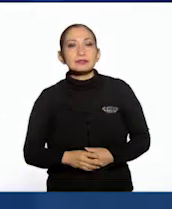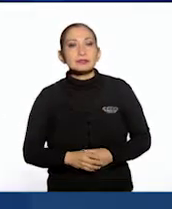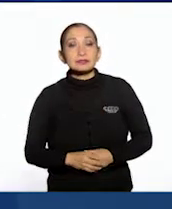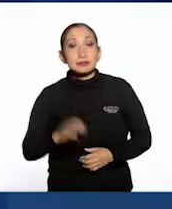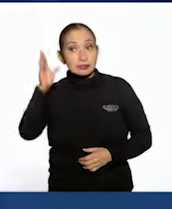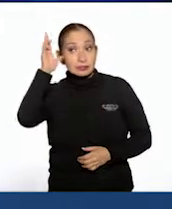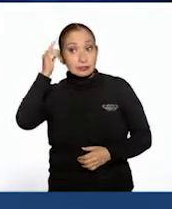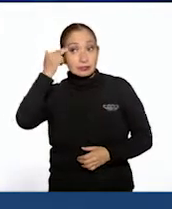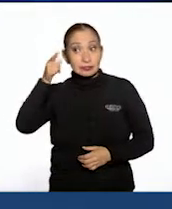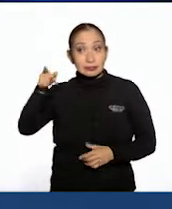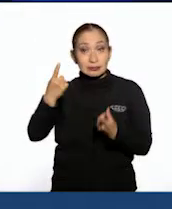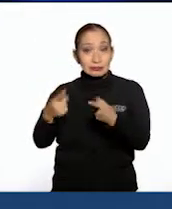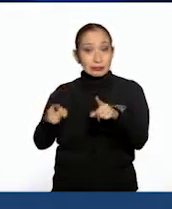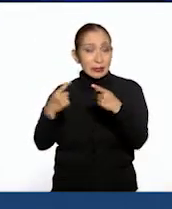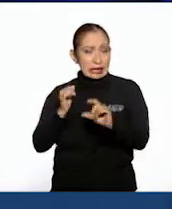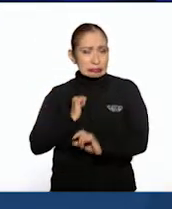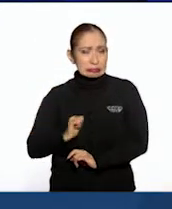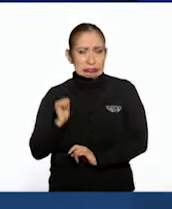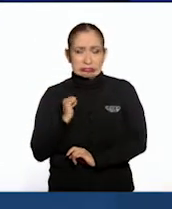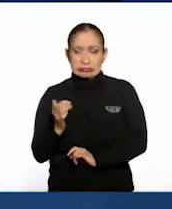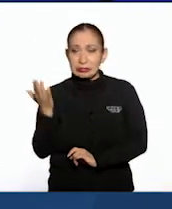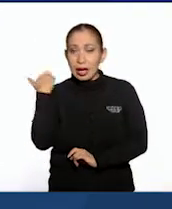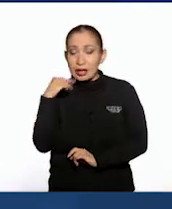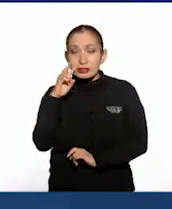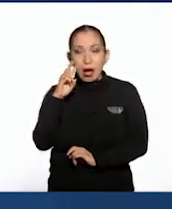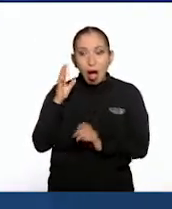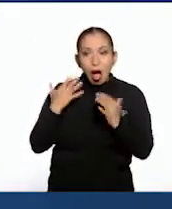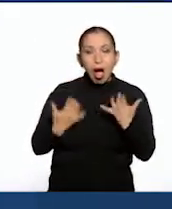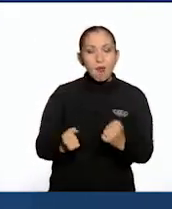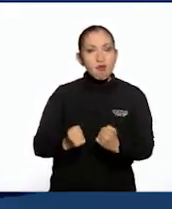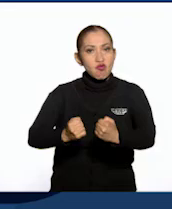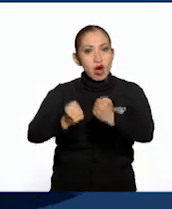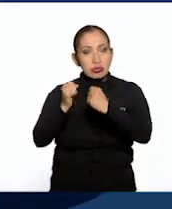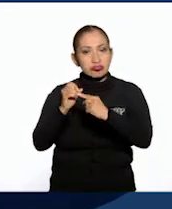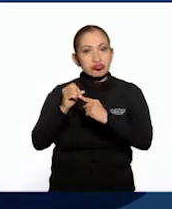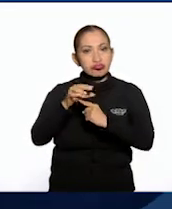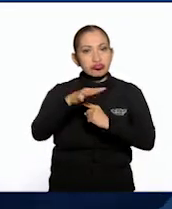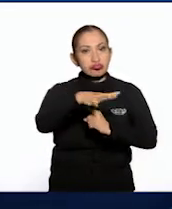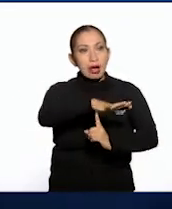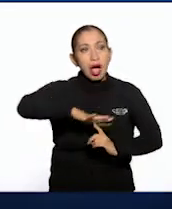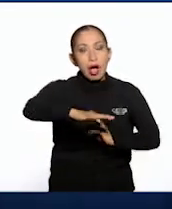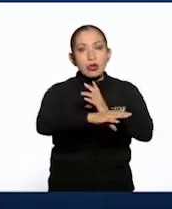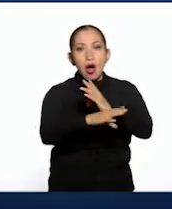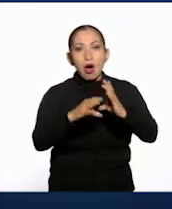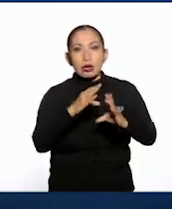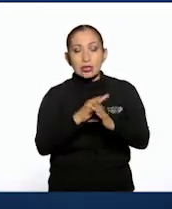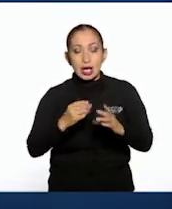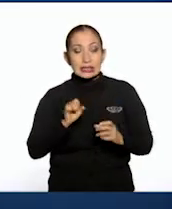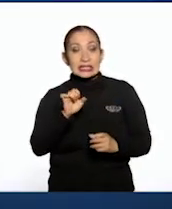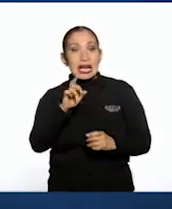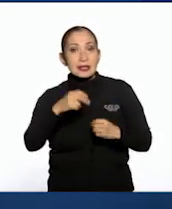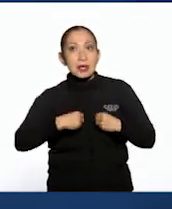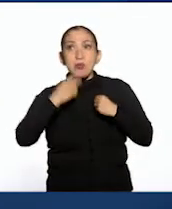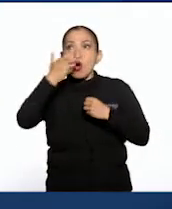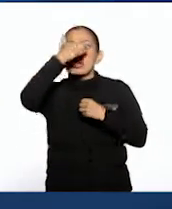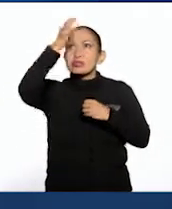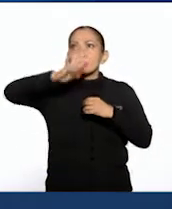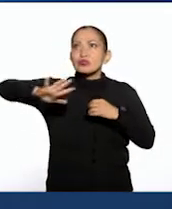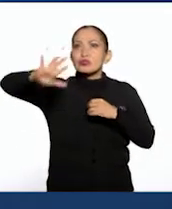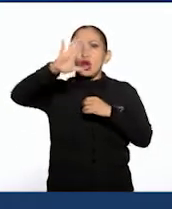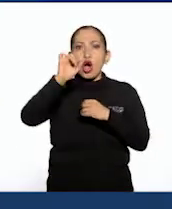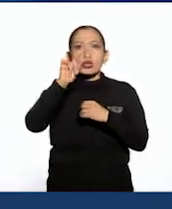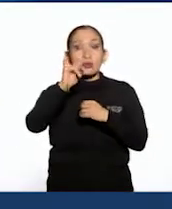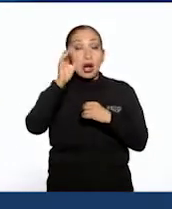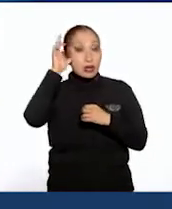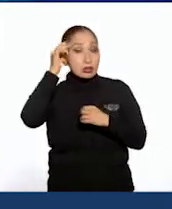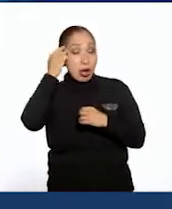En China, su música es muy antigua y se le atribuye una poderosa influencia sobre las cosas, seres vivos y el cosmos.